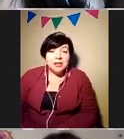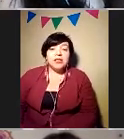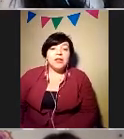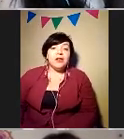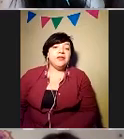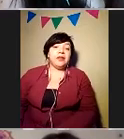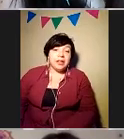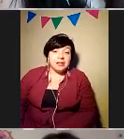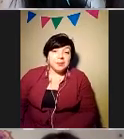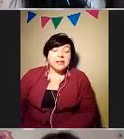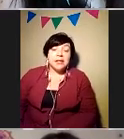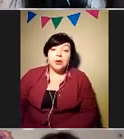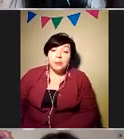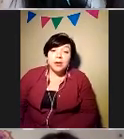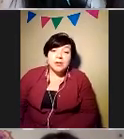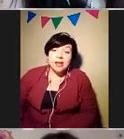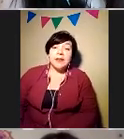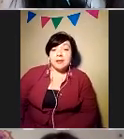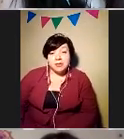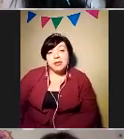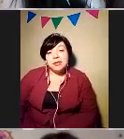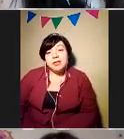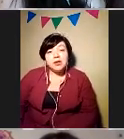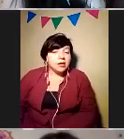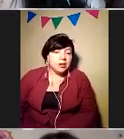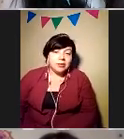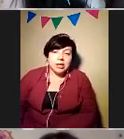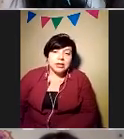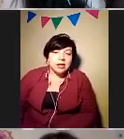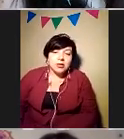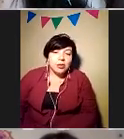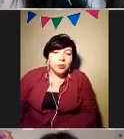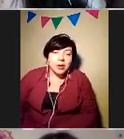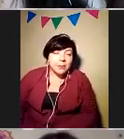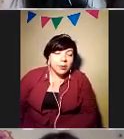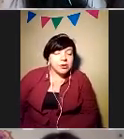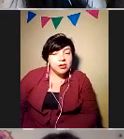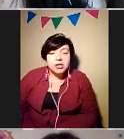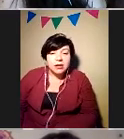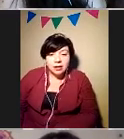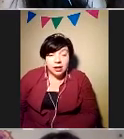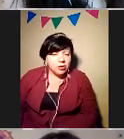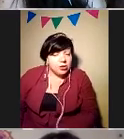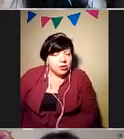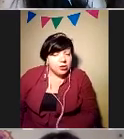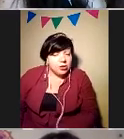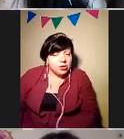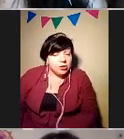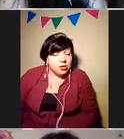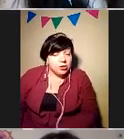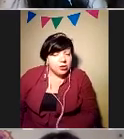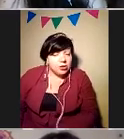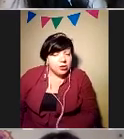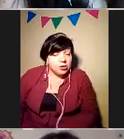apretaban en algún momento, varones, pensando en cómo les gustaría vernos. Y eso tiene una estrecha relación con, por ejemplo, el uso del corset. El corset